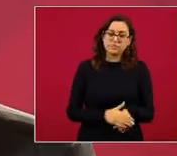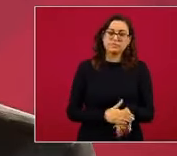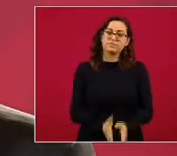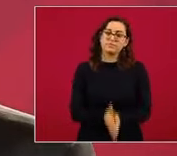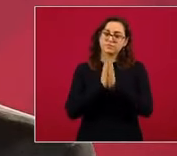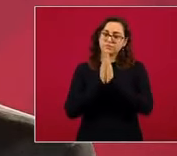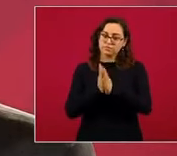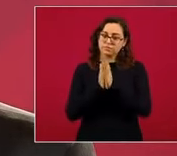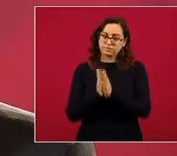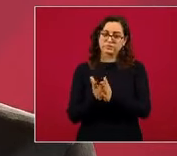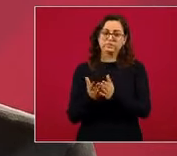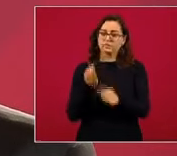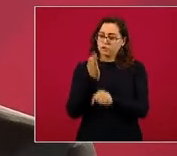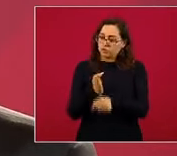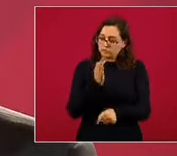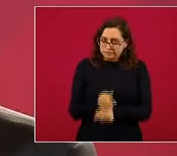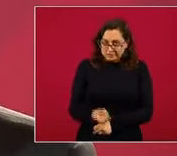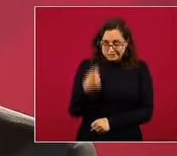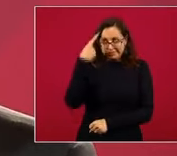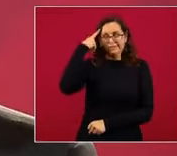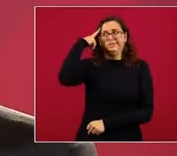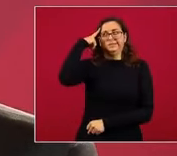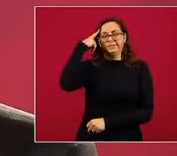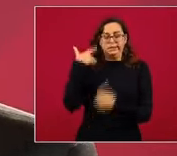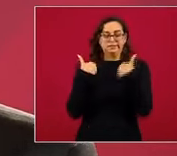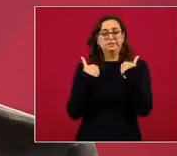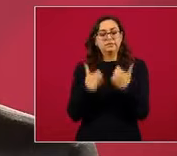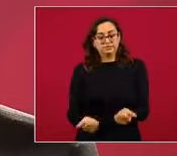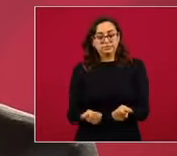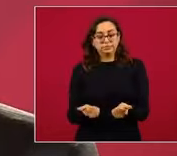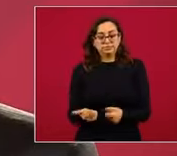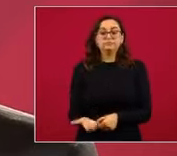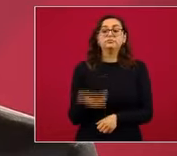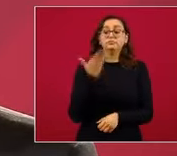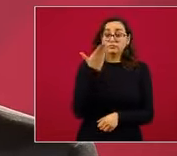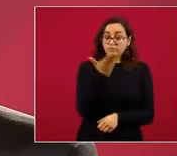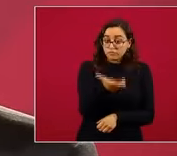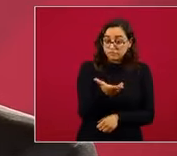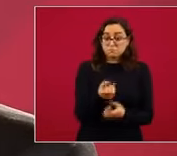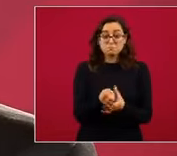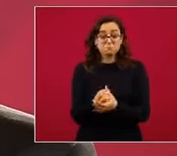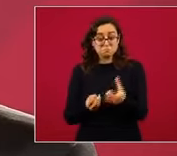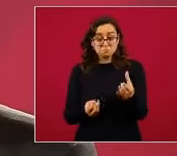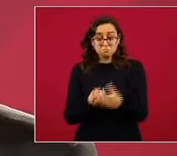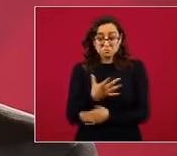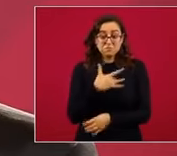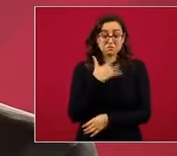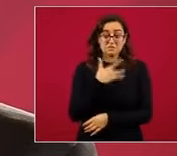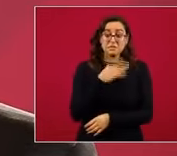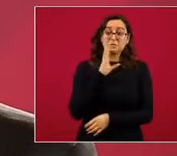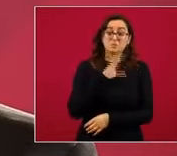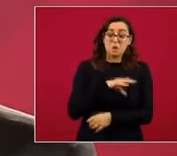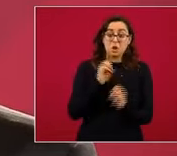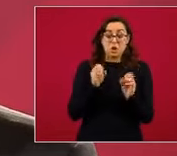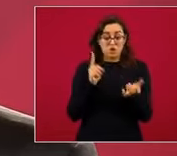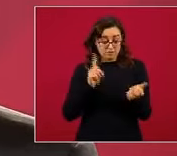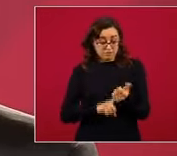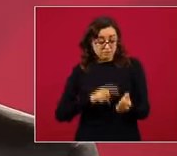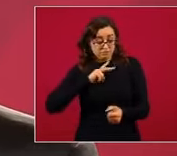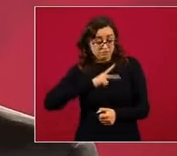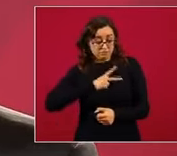la solidaridad y la conciencia de las personas. Si usted sale y usted tiene síntomas, o usted tiene el virus